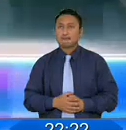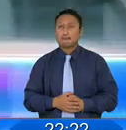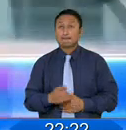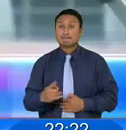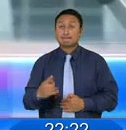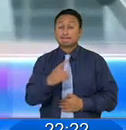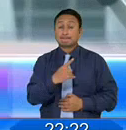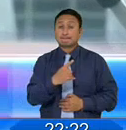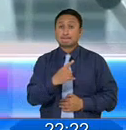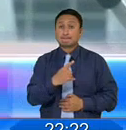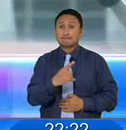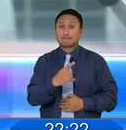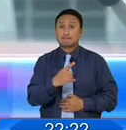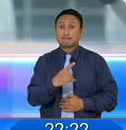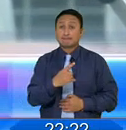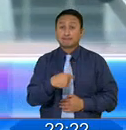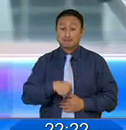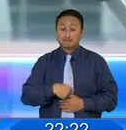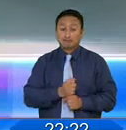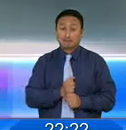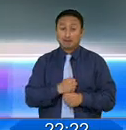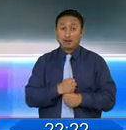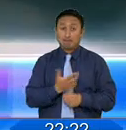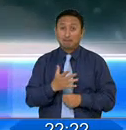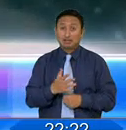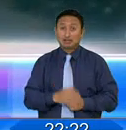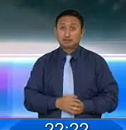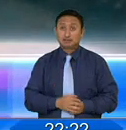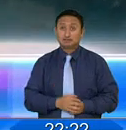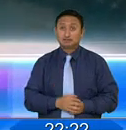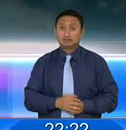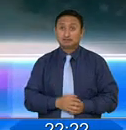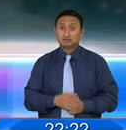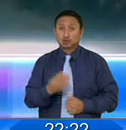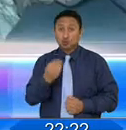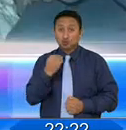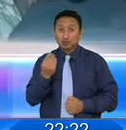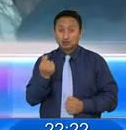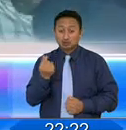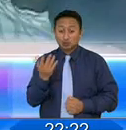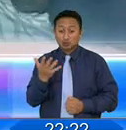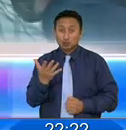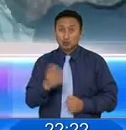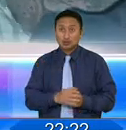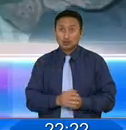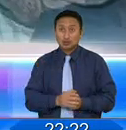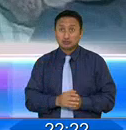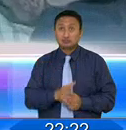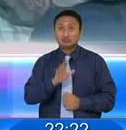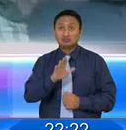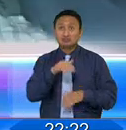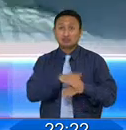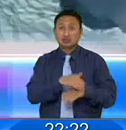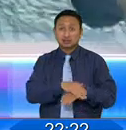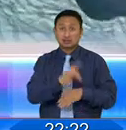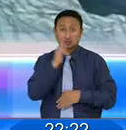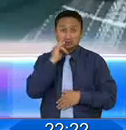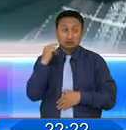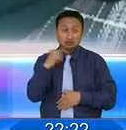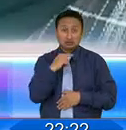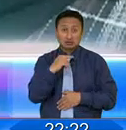pasar varios días con el estómago vacío. La mayoría de los días no tenemos para comer. A veces eran las 5 de la tarde y mi hijo se lo habían comido